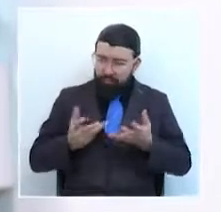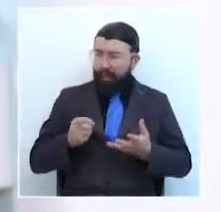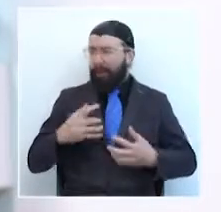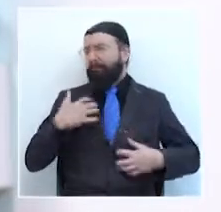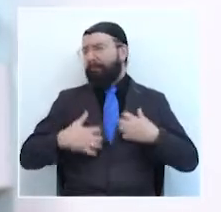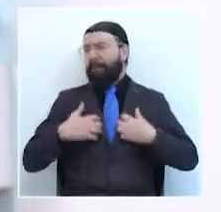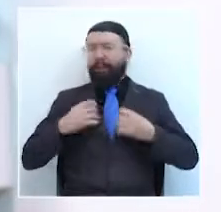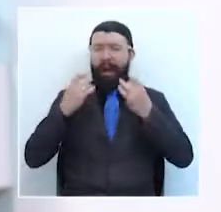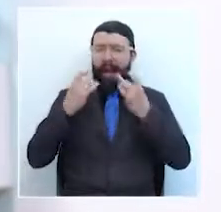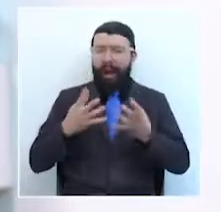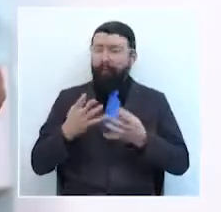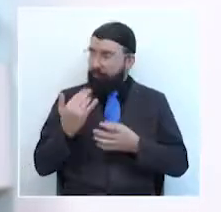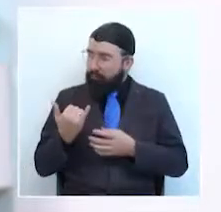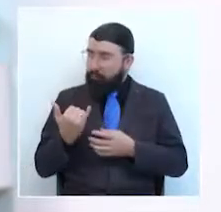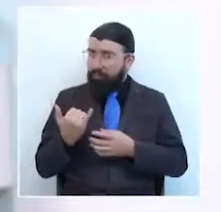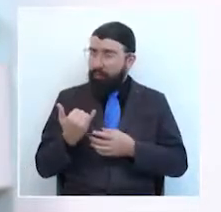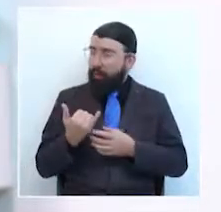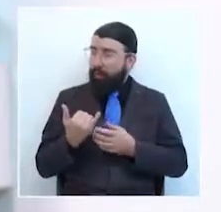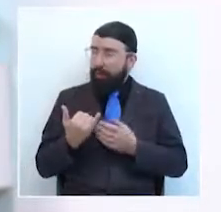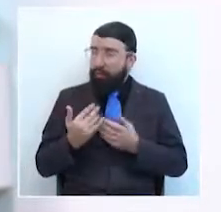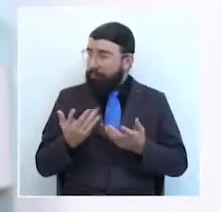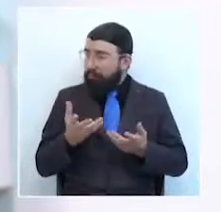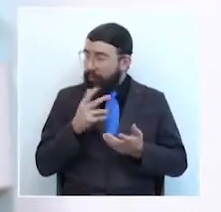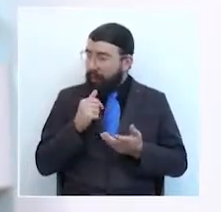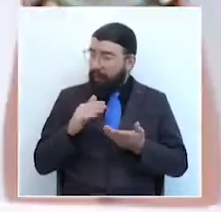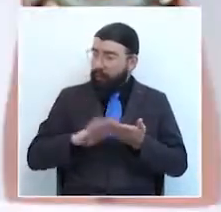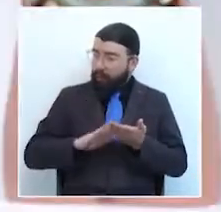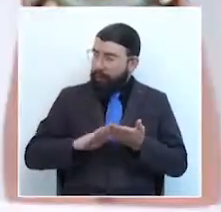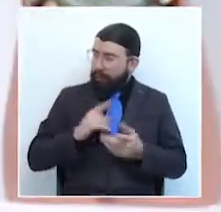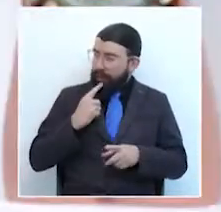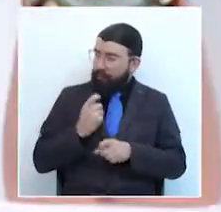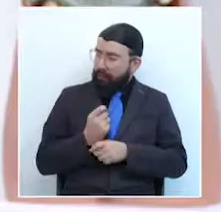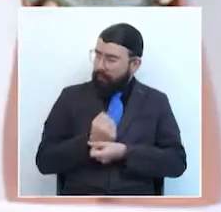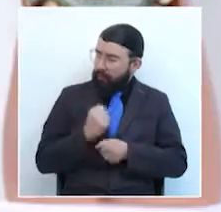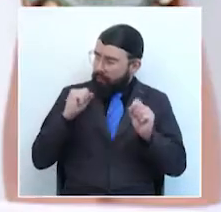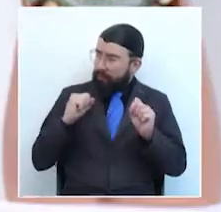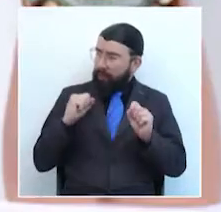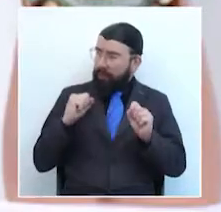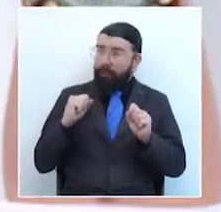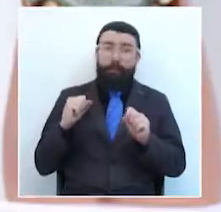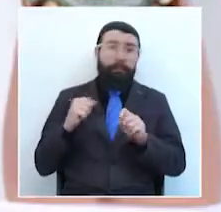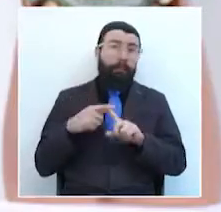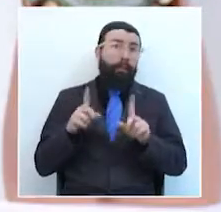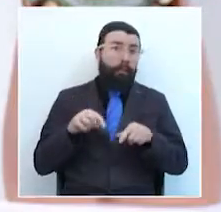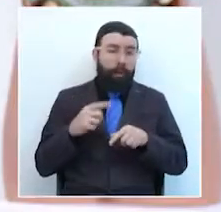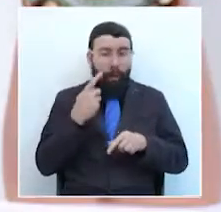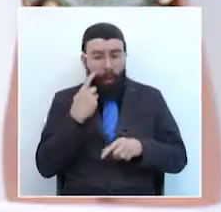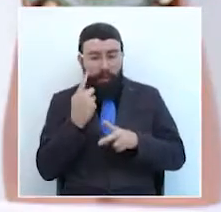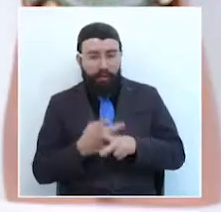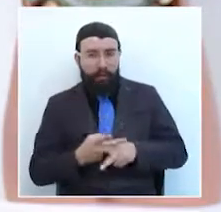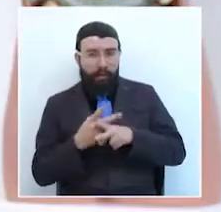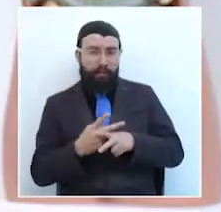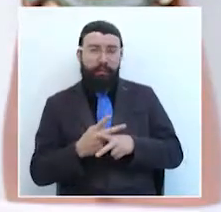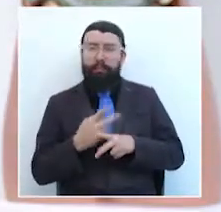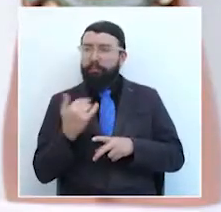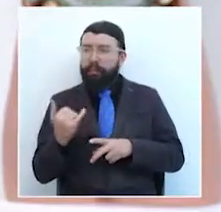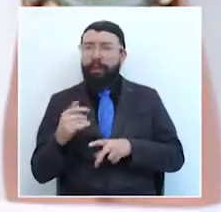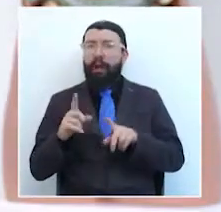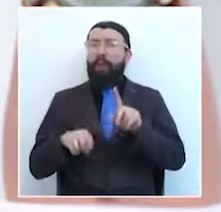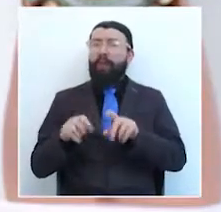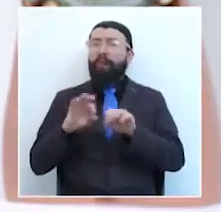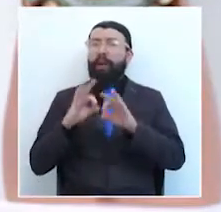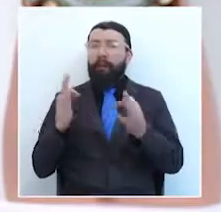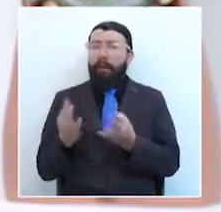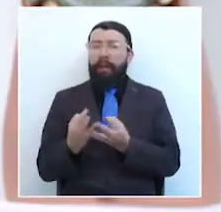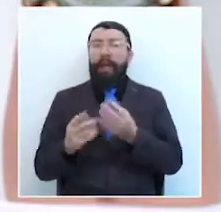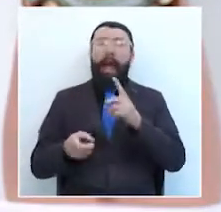extremo que es una fobia no fácilmente no se puede superar bueno pero ahí hay que tener también mucho cuidado porque hay veces los familiares y los amigos nos